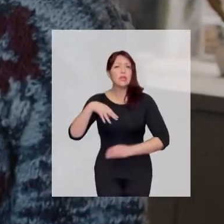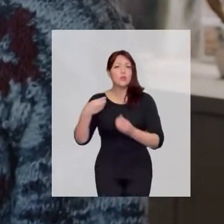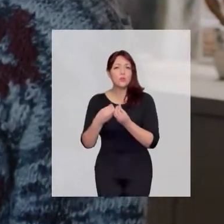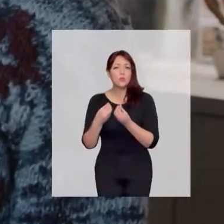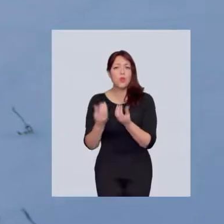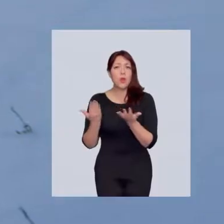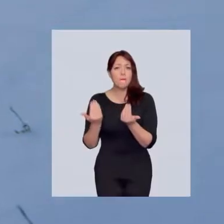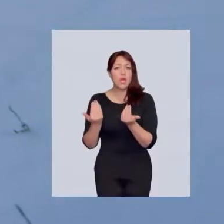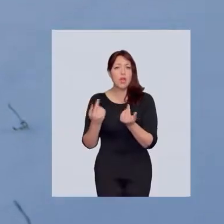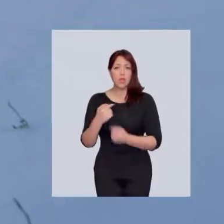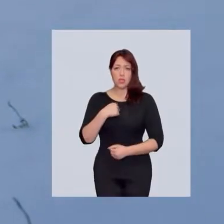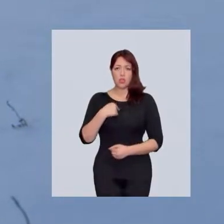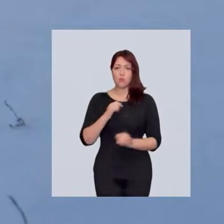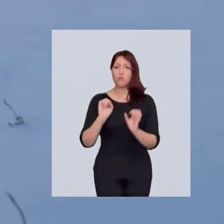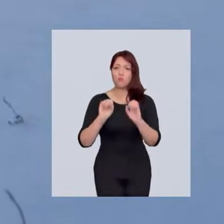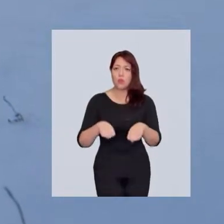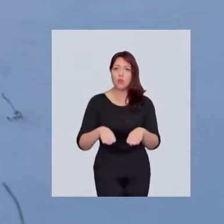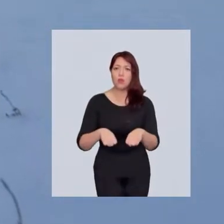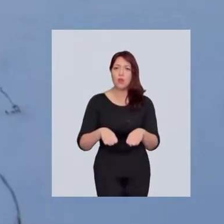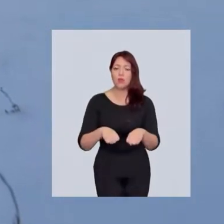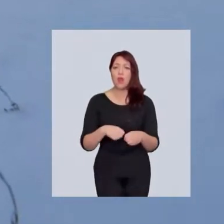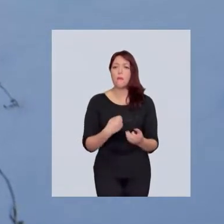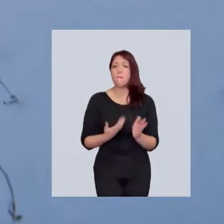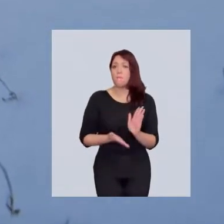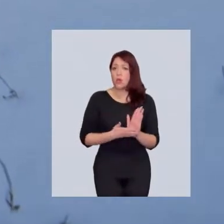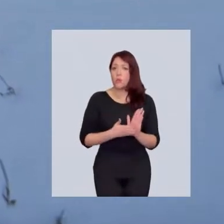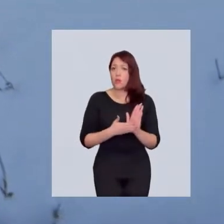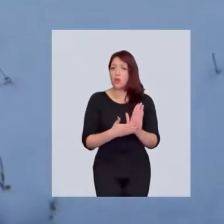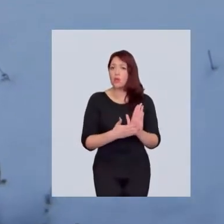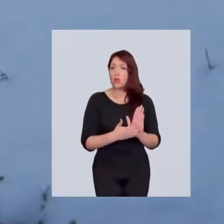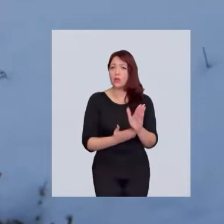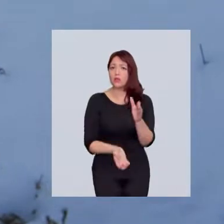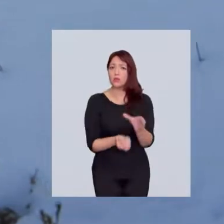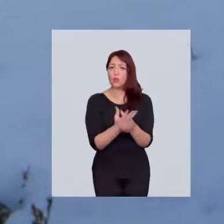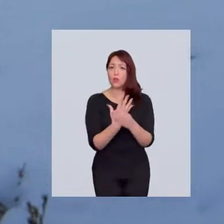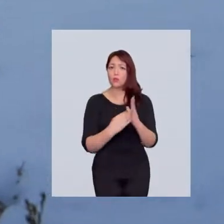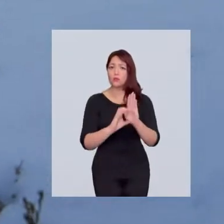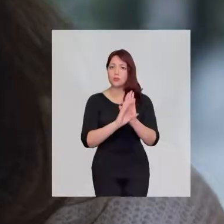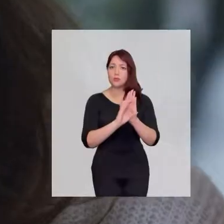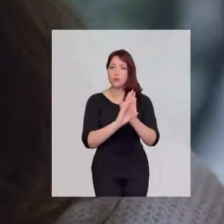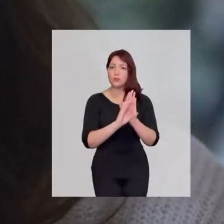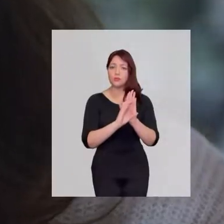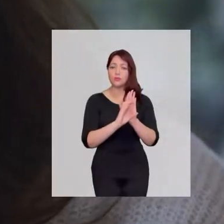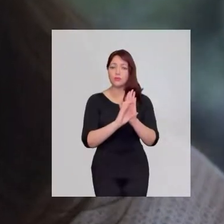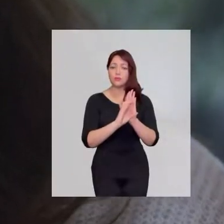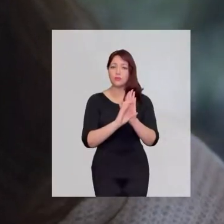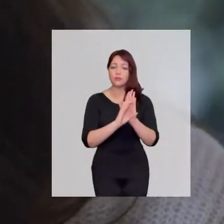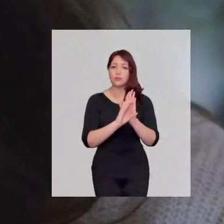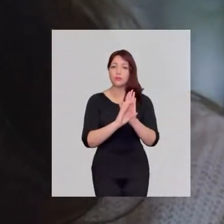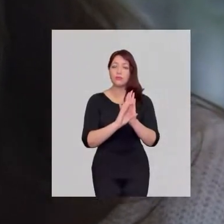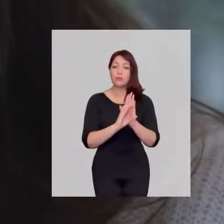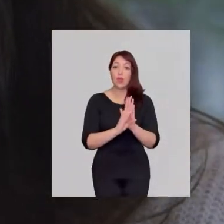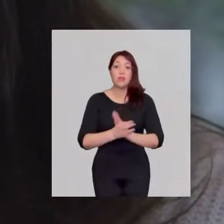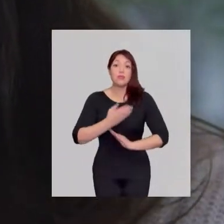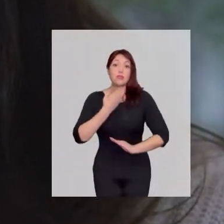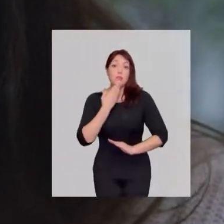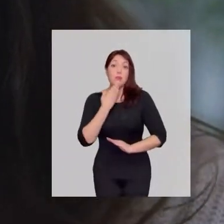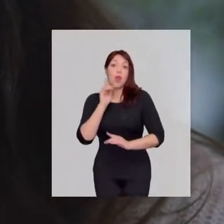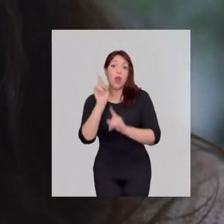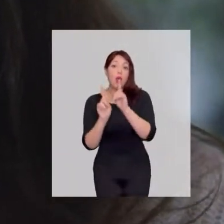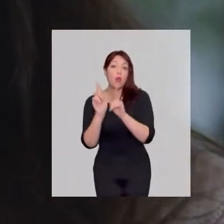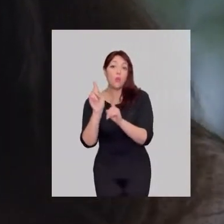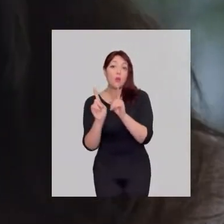las pensiones. Sé que muchos esperan que yo aprobara esta propuesta de nueva